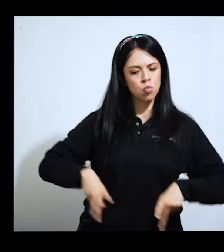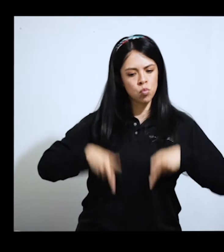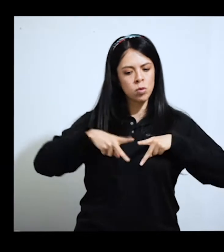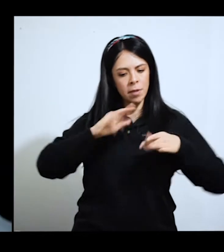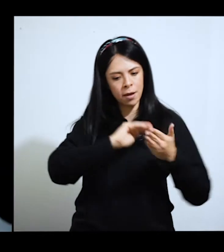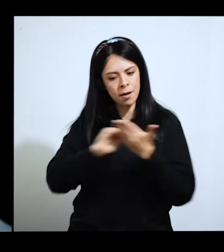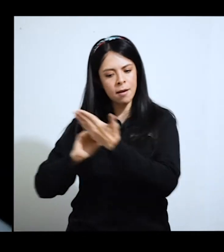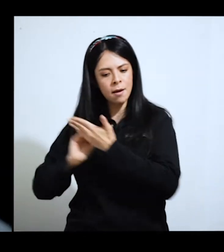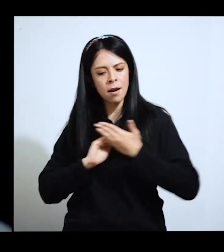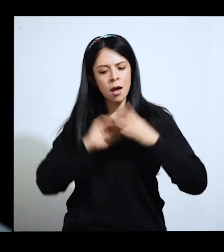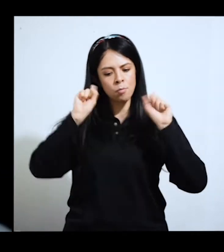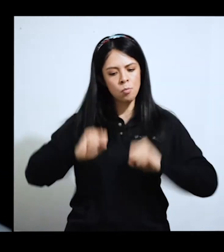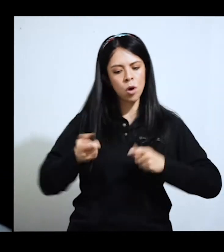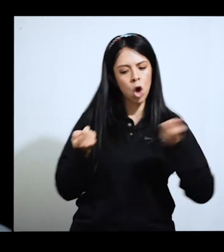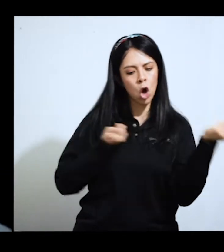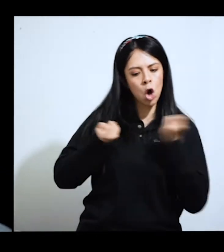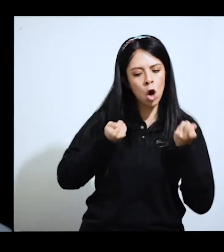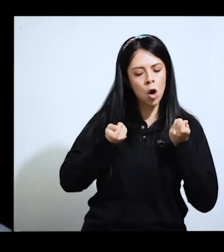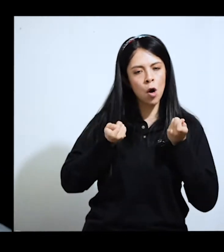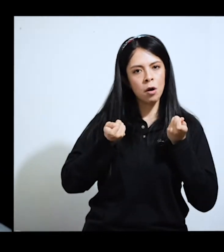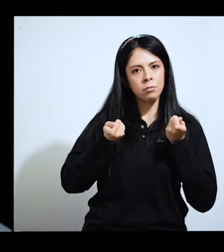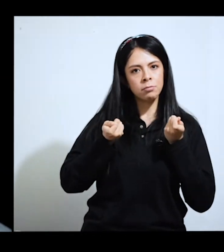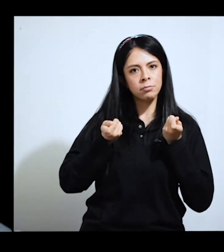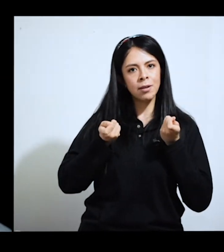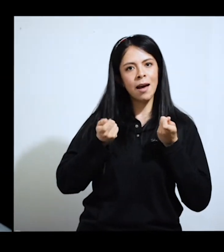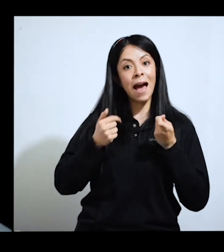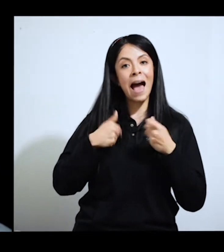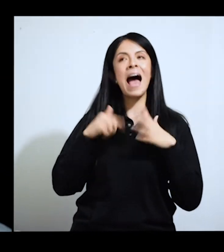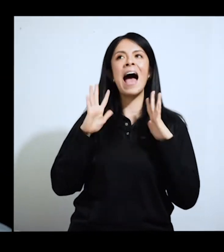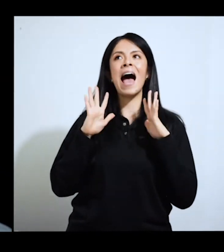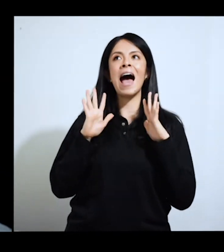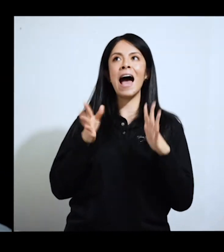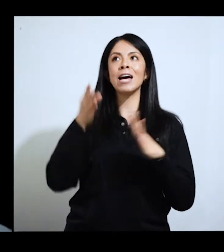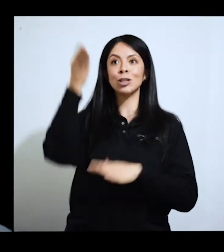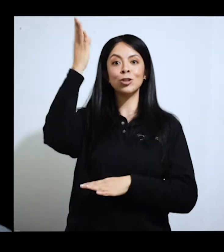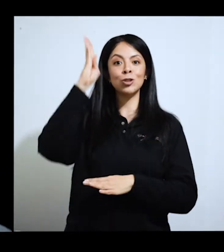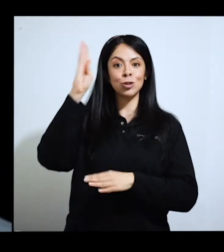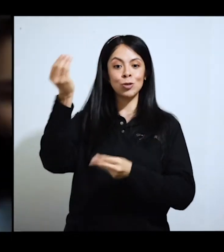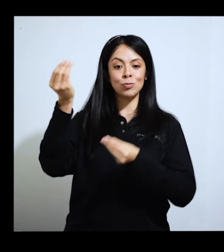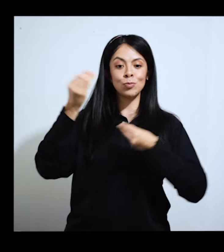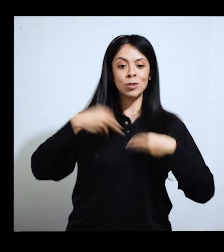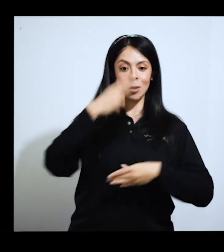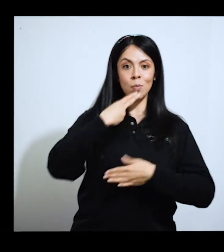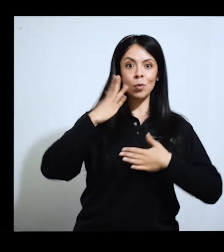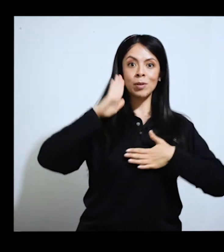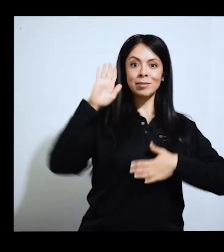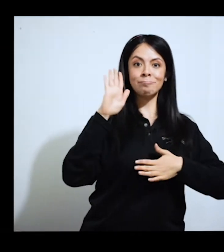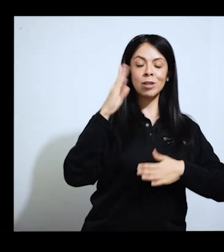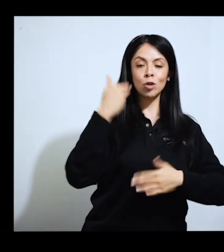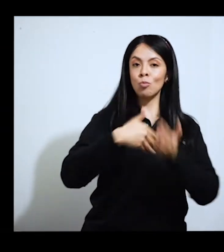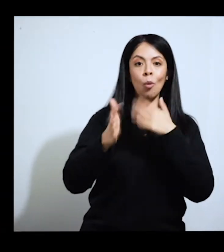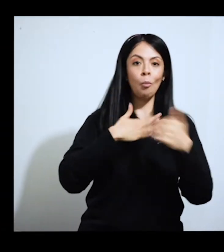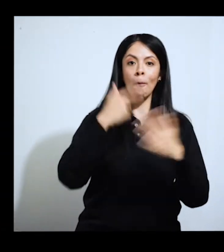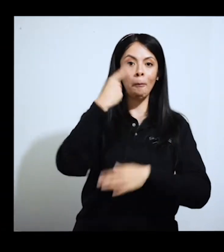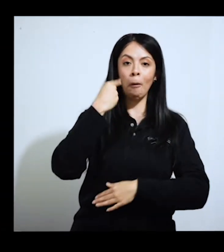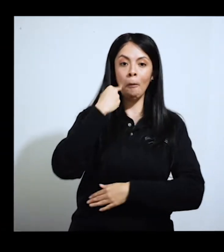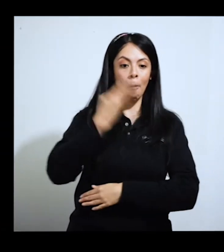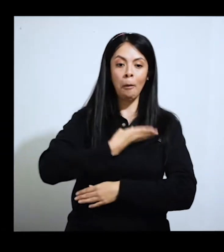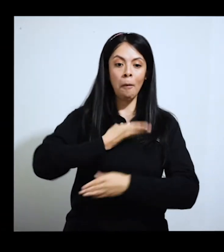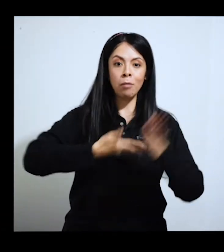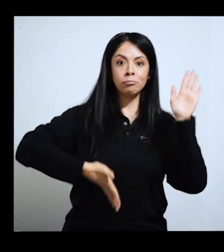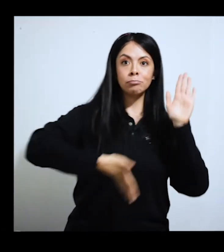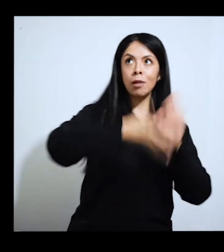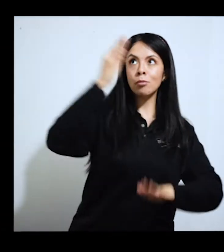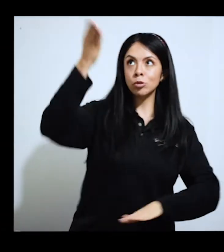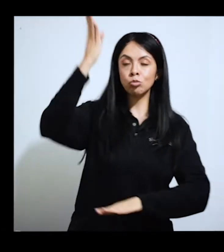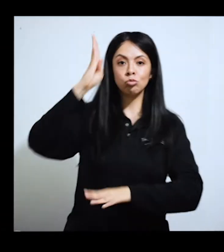restaurar una vida, que un Dios sí podía estar a cargo de él. Entonces ahí fue donde se empezó a hacer realidad su promesa de aunque padre y madre te dejaran,